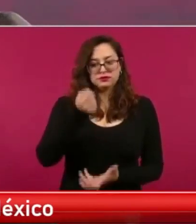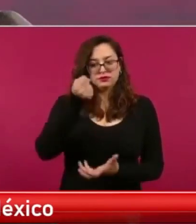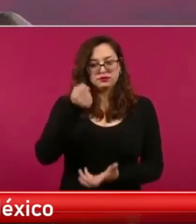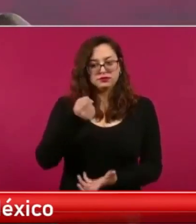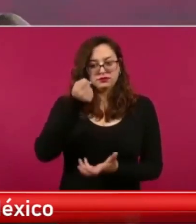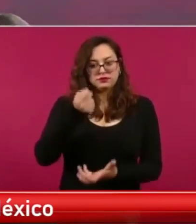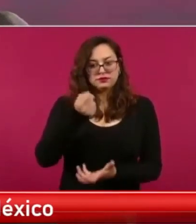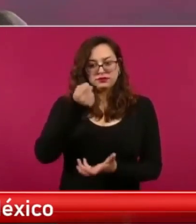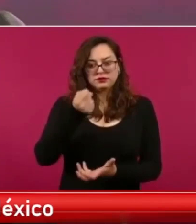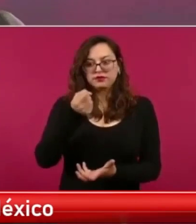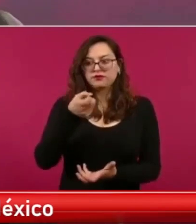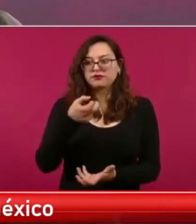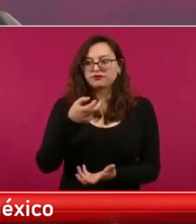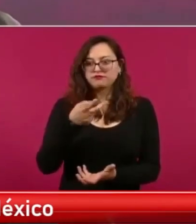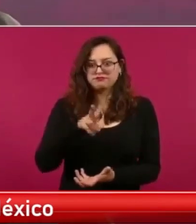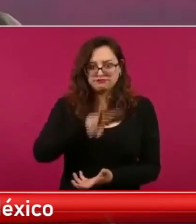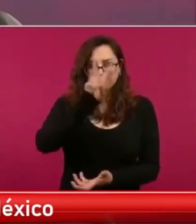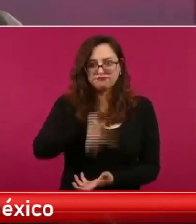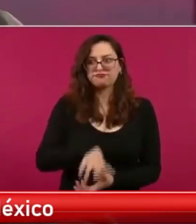sea realmente público